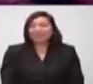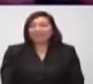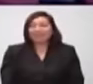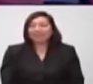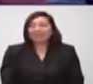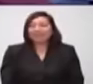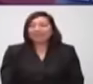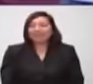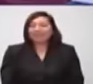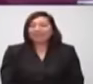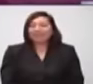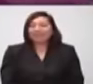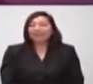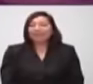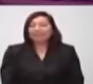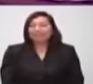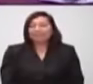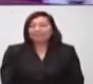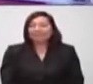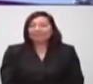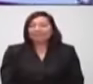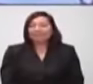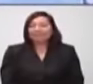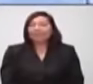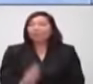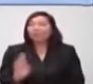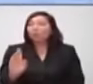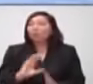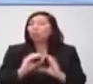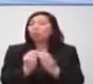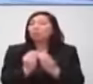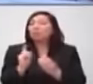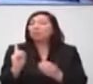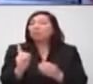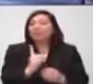a la teniente alcalde, a la señora Juárez y a su equipo técnico.